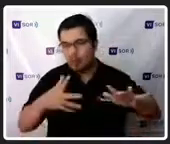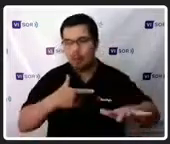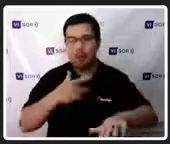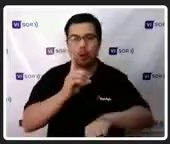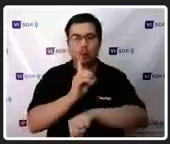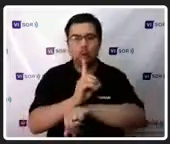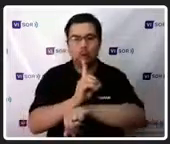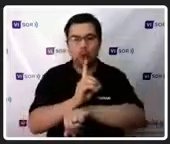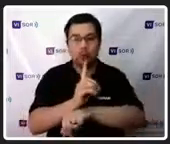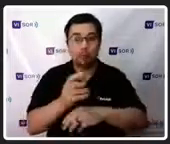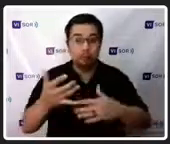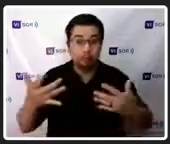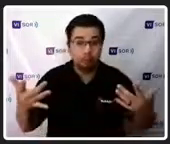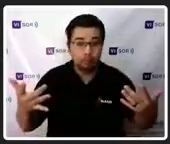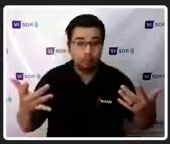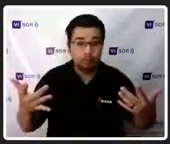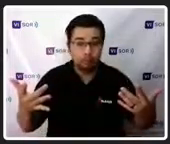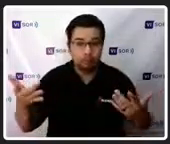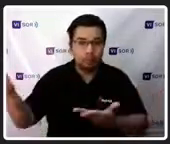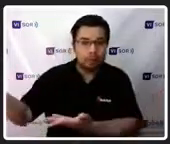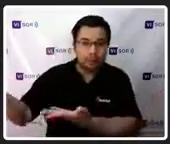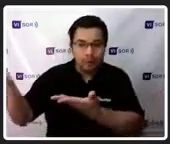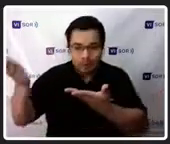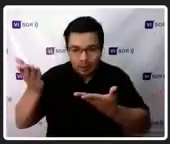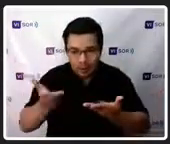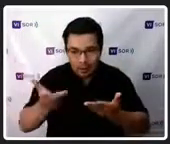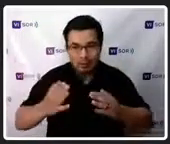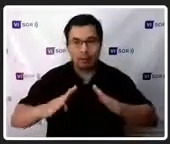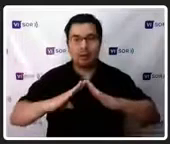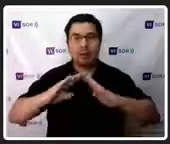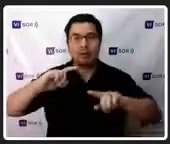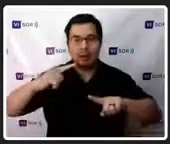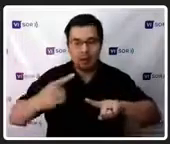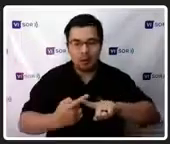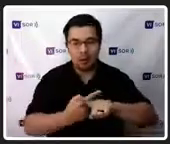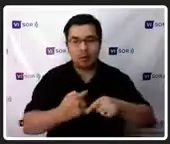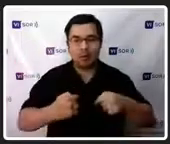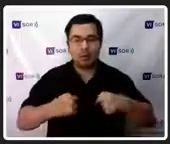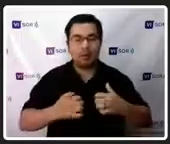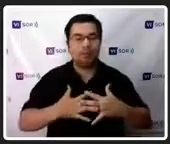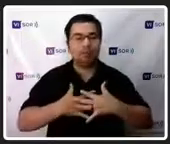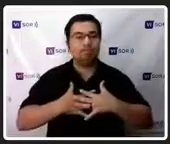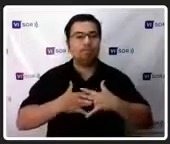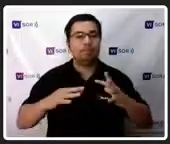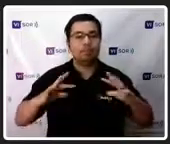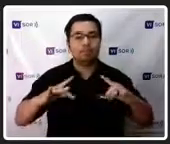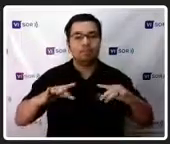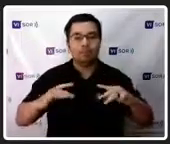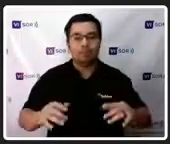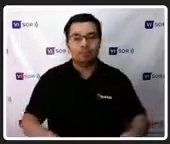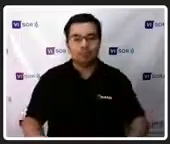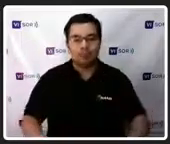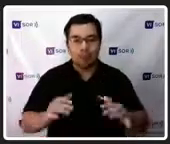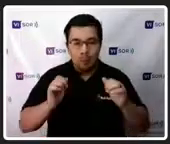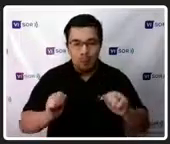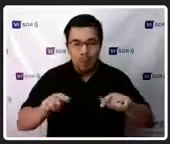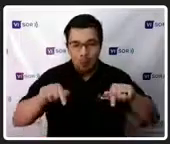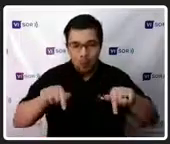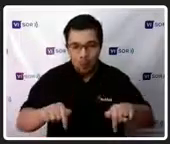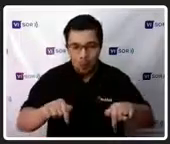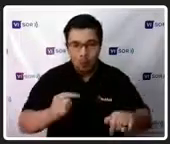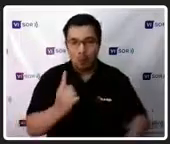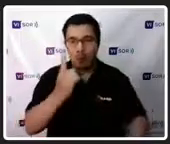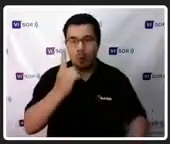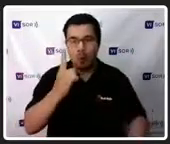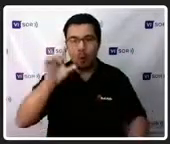trajeron de vuelta a la casa donde yo estudié. Y gratamente, obviamente, puedo dictar un ramo que me fascina, que yo